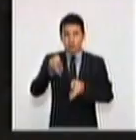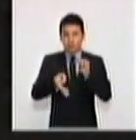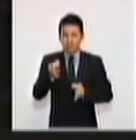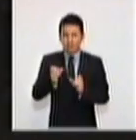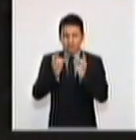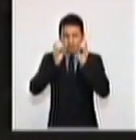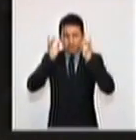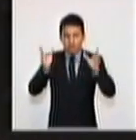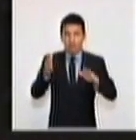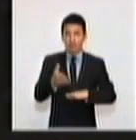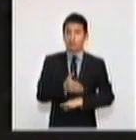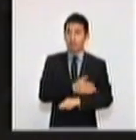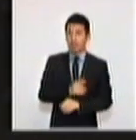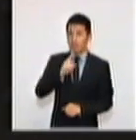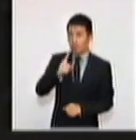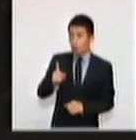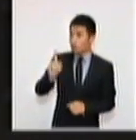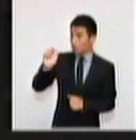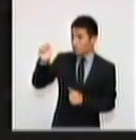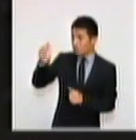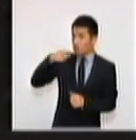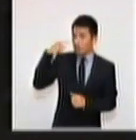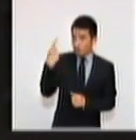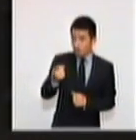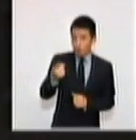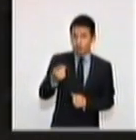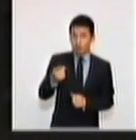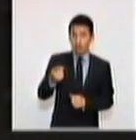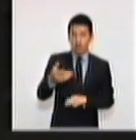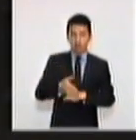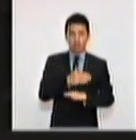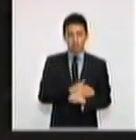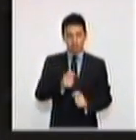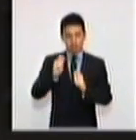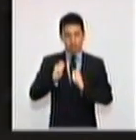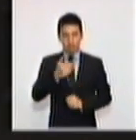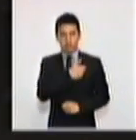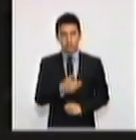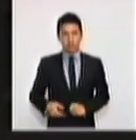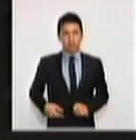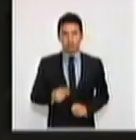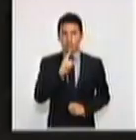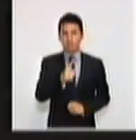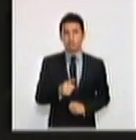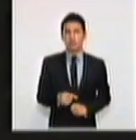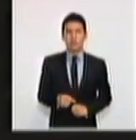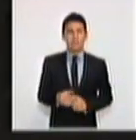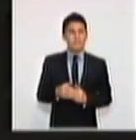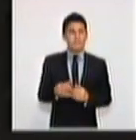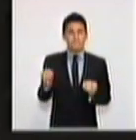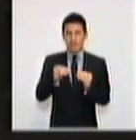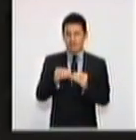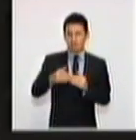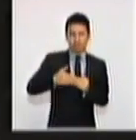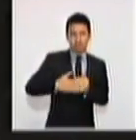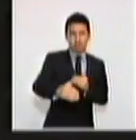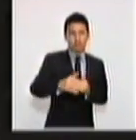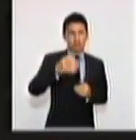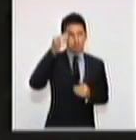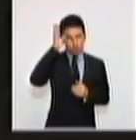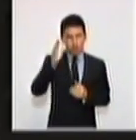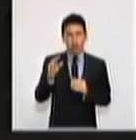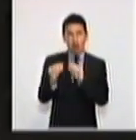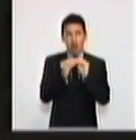una de las cosas que se dijeron, y usted lo dijo el día que se instaló como presidente de esta corporación, es que nunca más se volvería a conciliar nada a